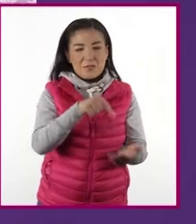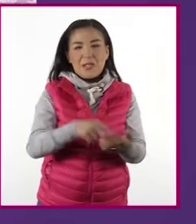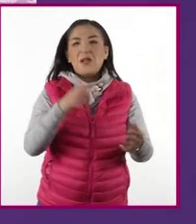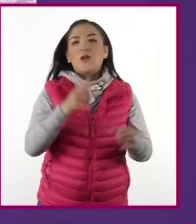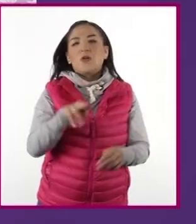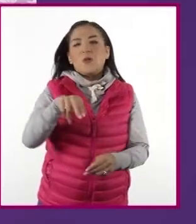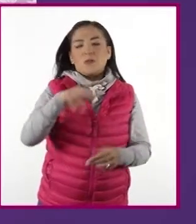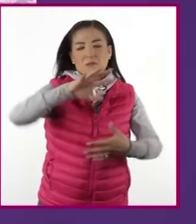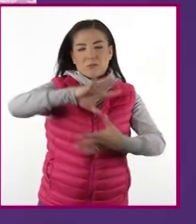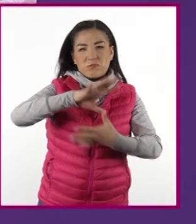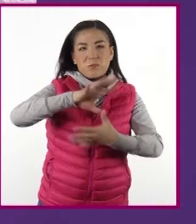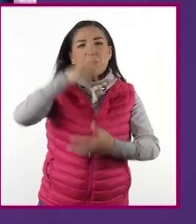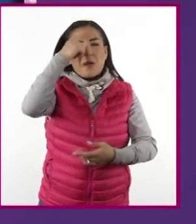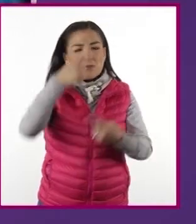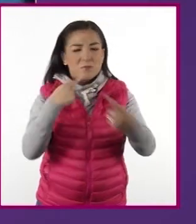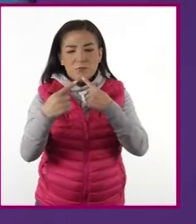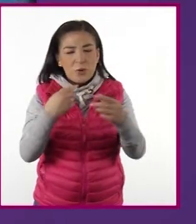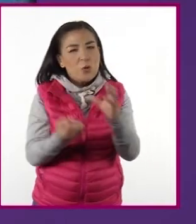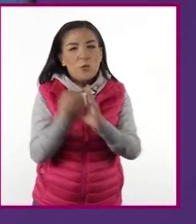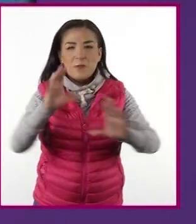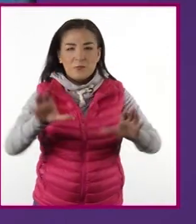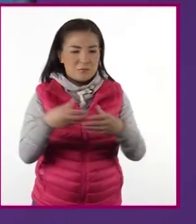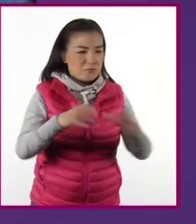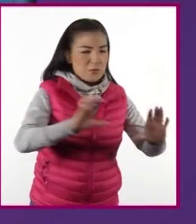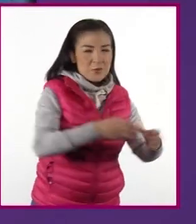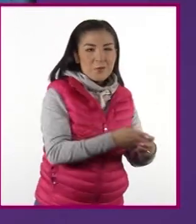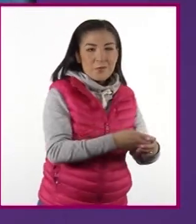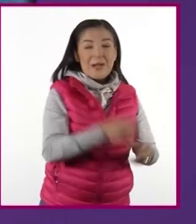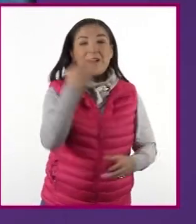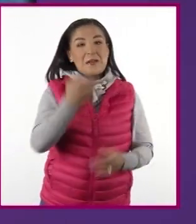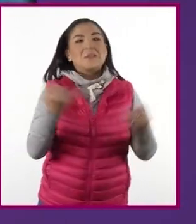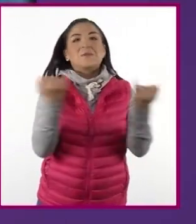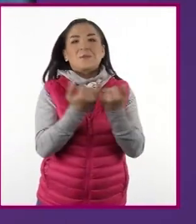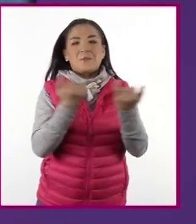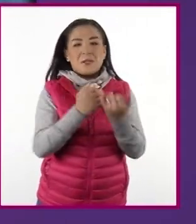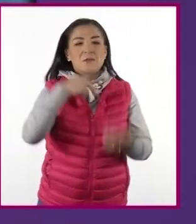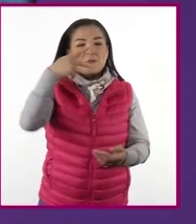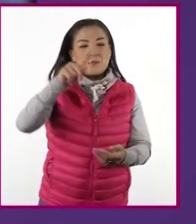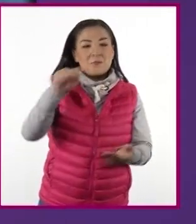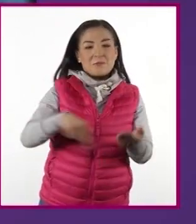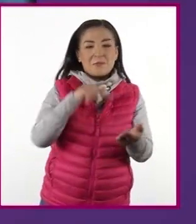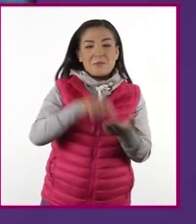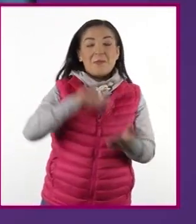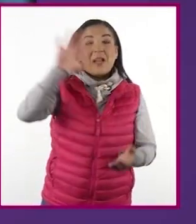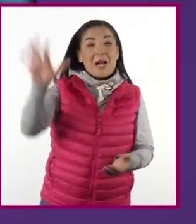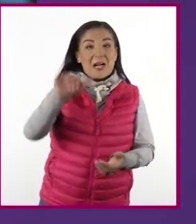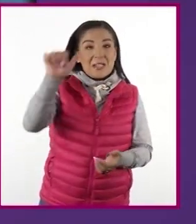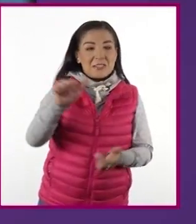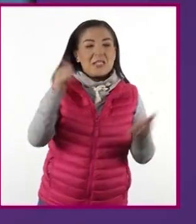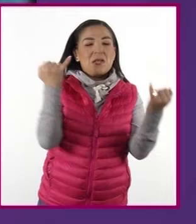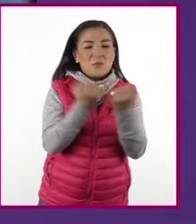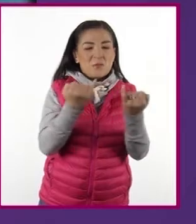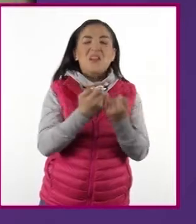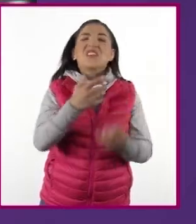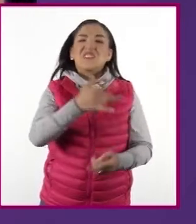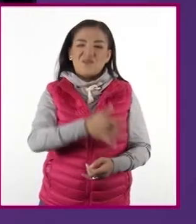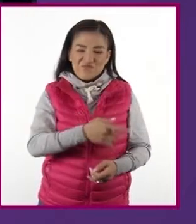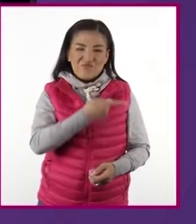formar comunidades. Lo mismo sucedió con la población de origen asiático que también vivía en la